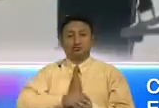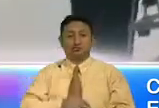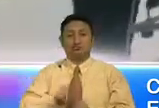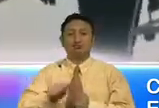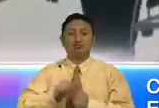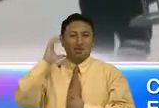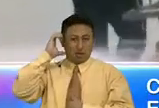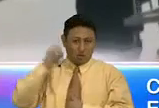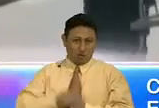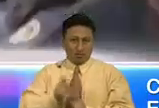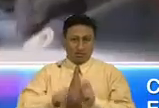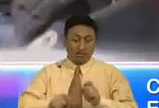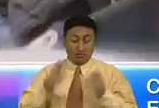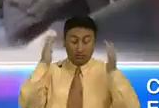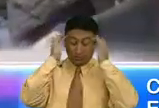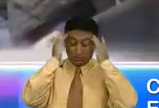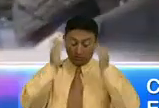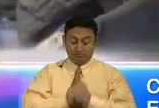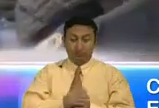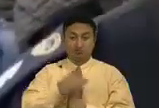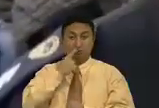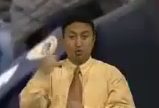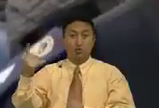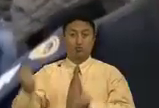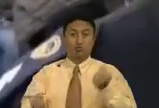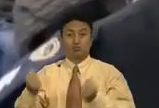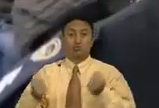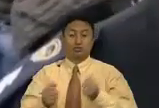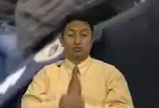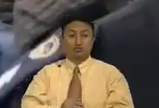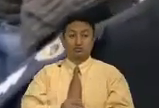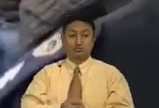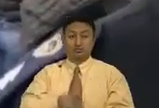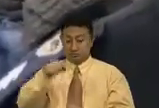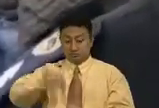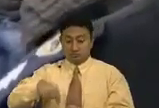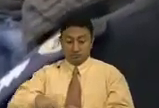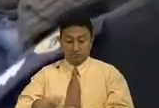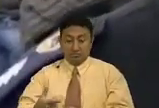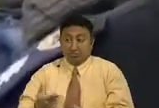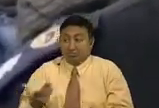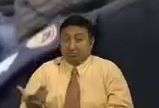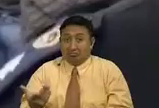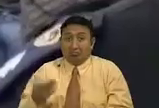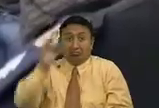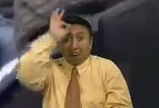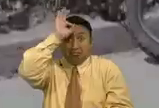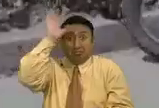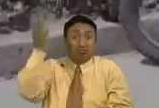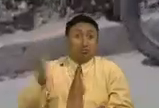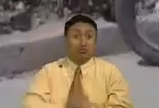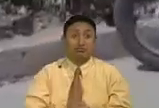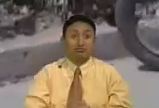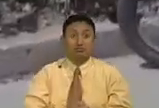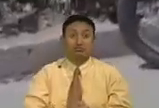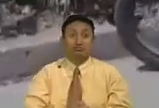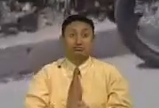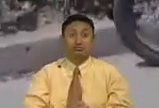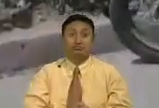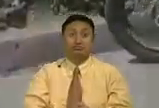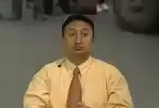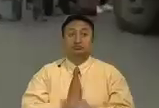pobladores. Conductor de la volqueta, no, al momento no se conoce el paradero del conductor de la volqueta. Los vehículos fueron llevados